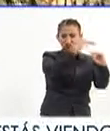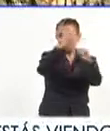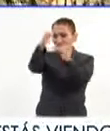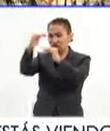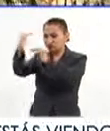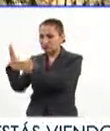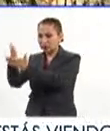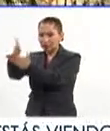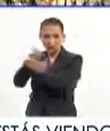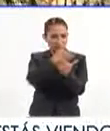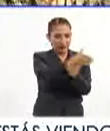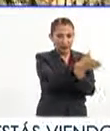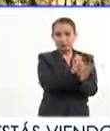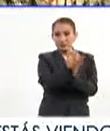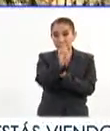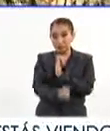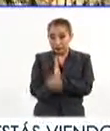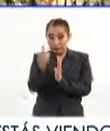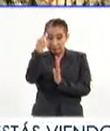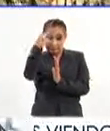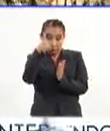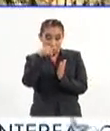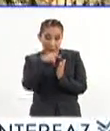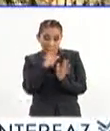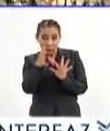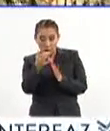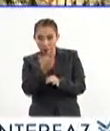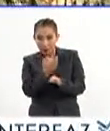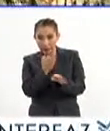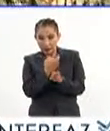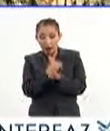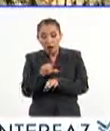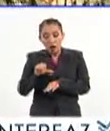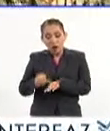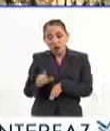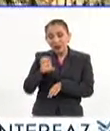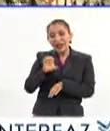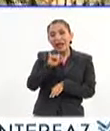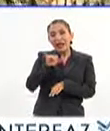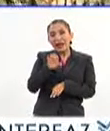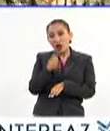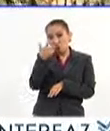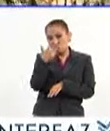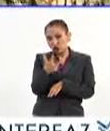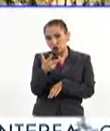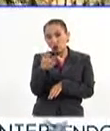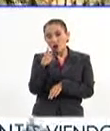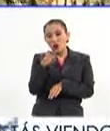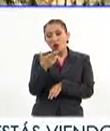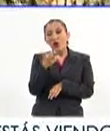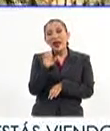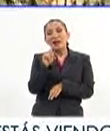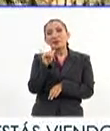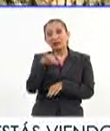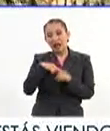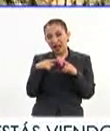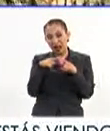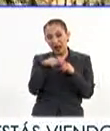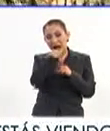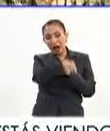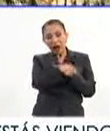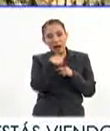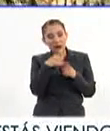los accesos, ¿no? Por ejemplo, se supondría que actualmente donde hoy es eje 8, a la altura de Ermita, allá estaba un